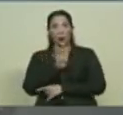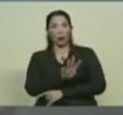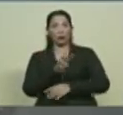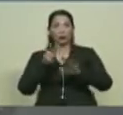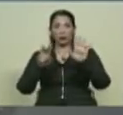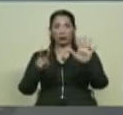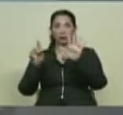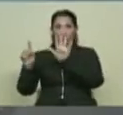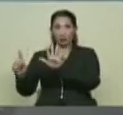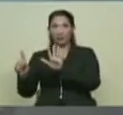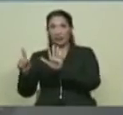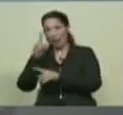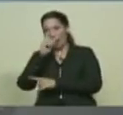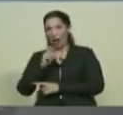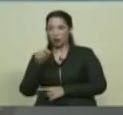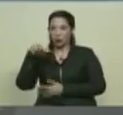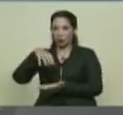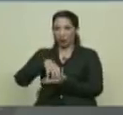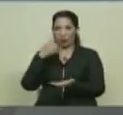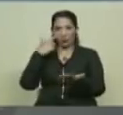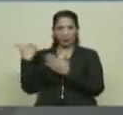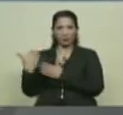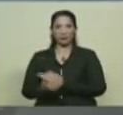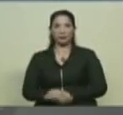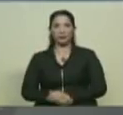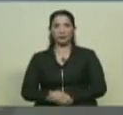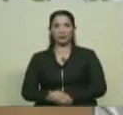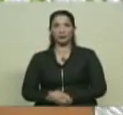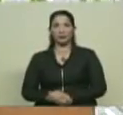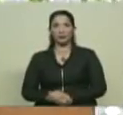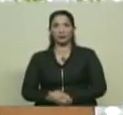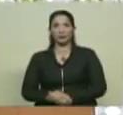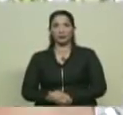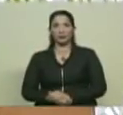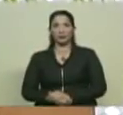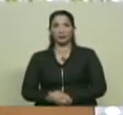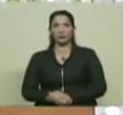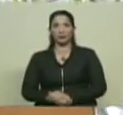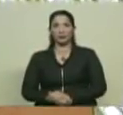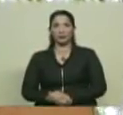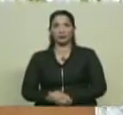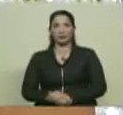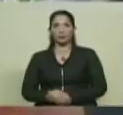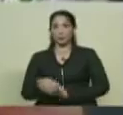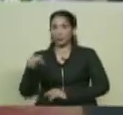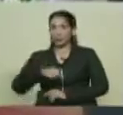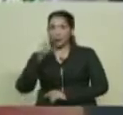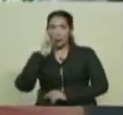de ese estado. Sofía Villegas nos amplía. Bolivariano de Iribarren y demás ediles bolivarianos.